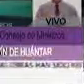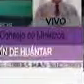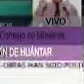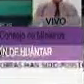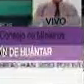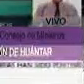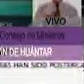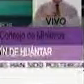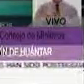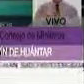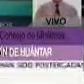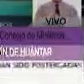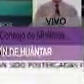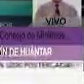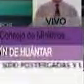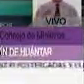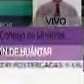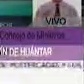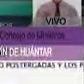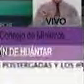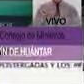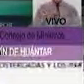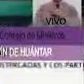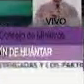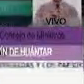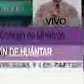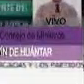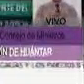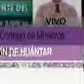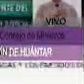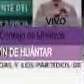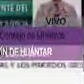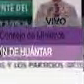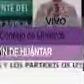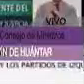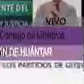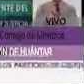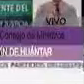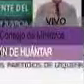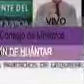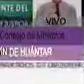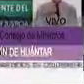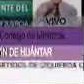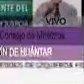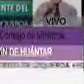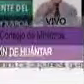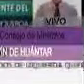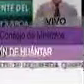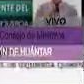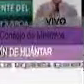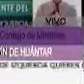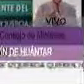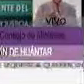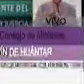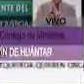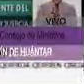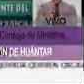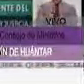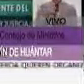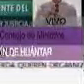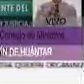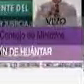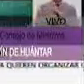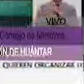era minimizar cualquier responsabilidad internacional del Perú ante la Corte Interamericana.